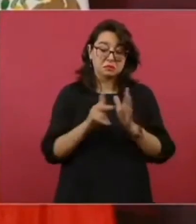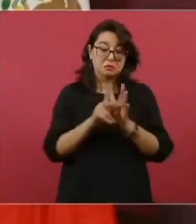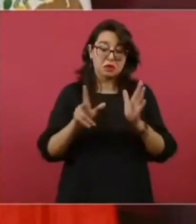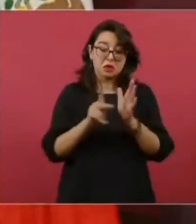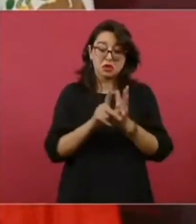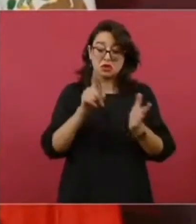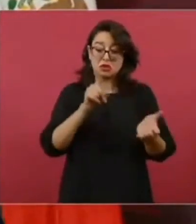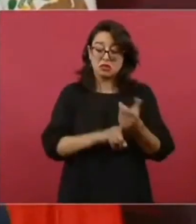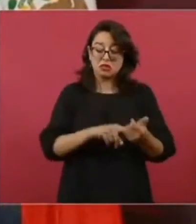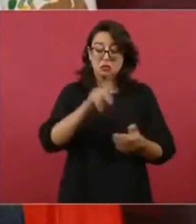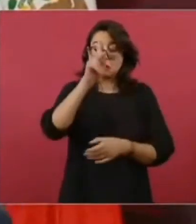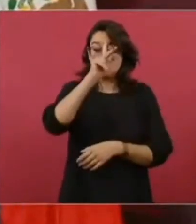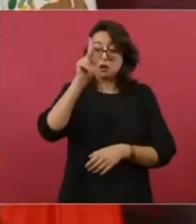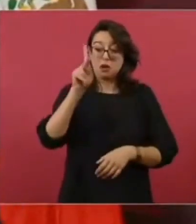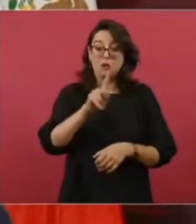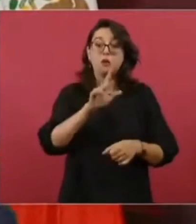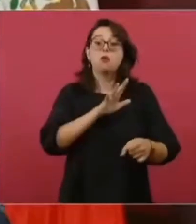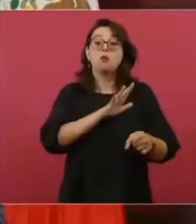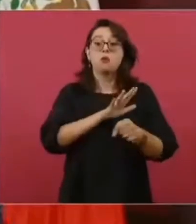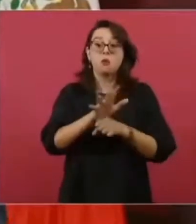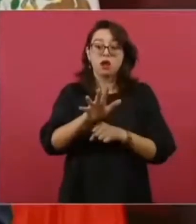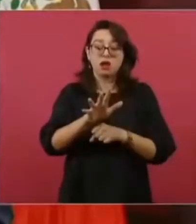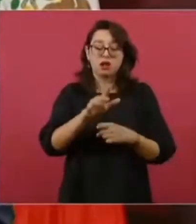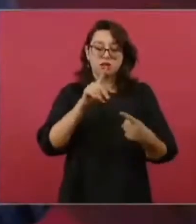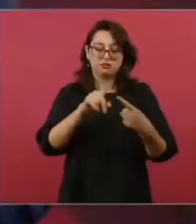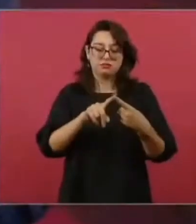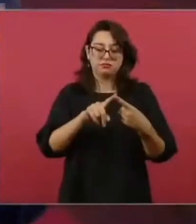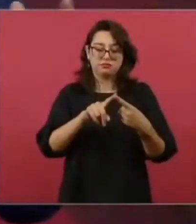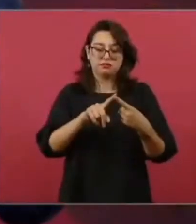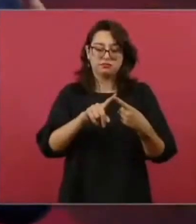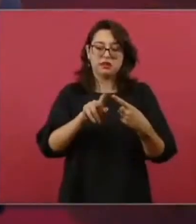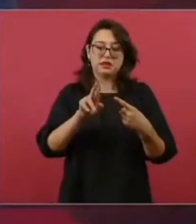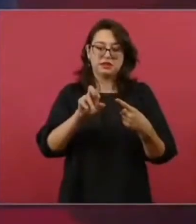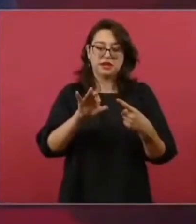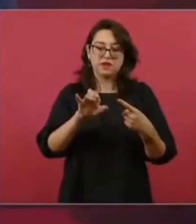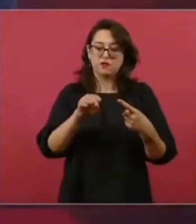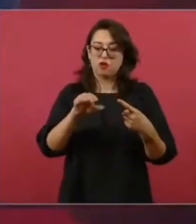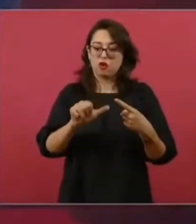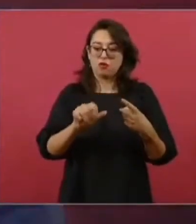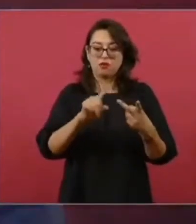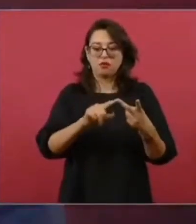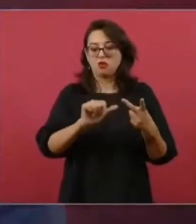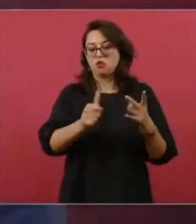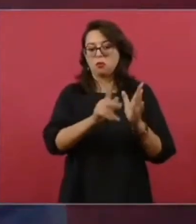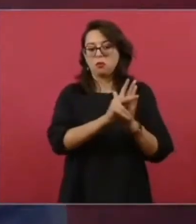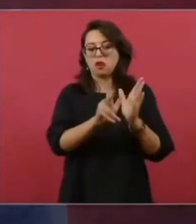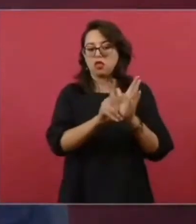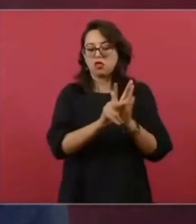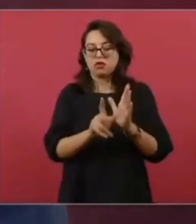es en el Reforma, esos periódicos, esos medios muy de derecha, ¿no?